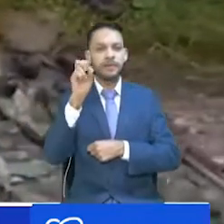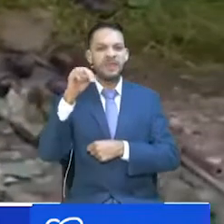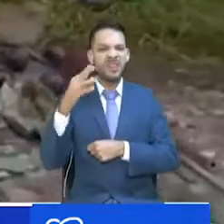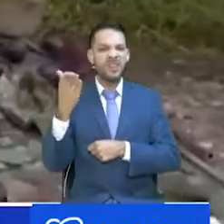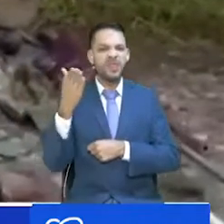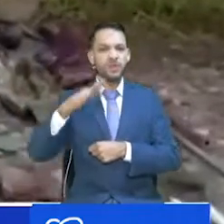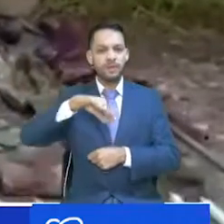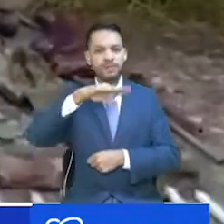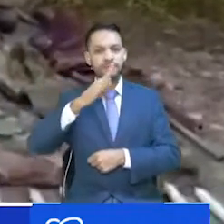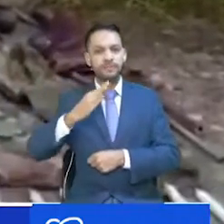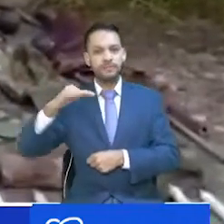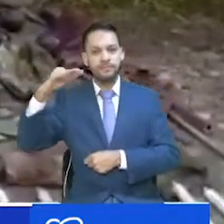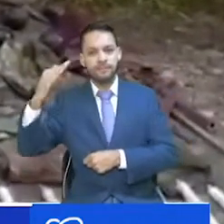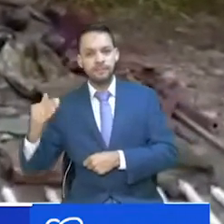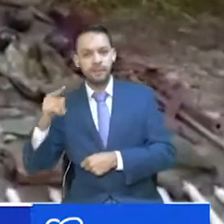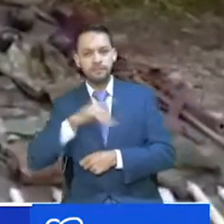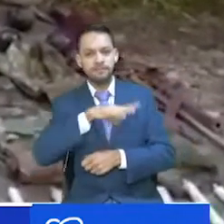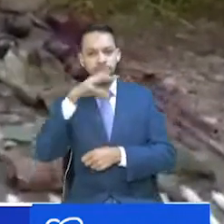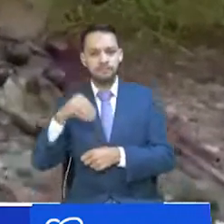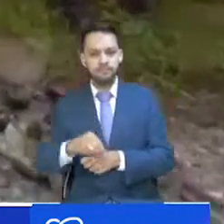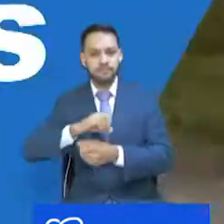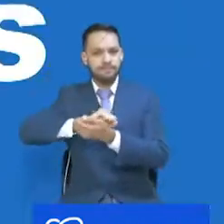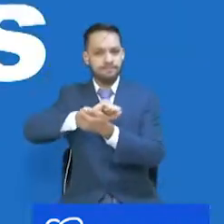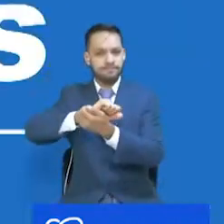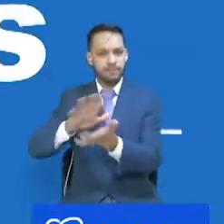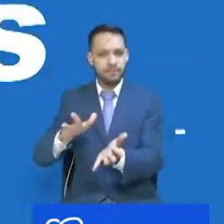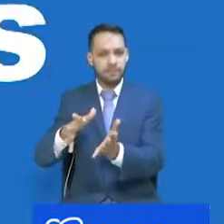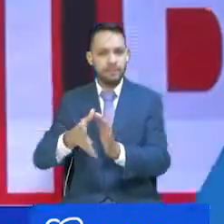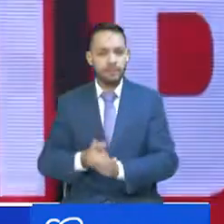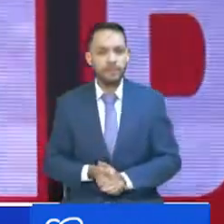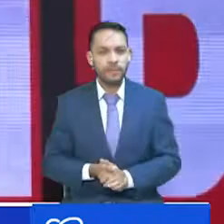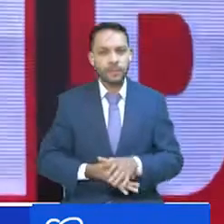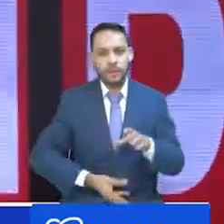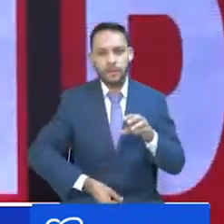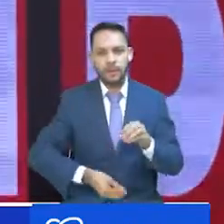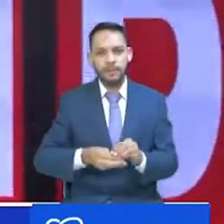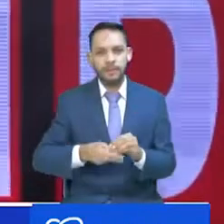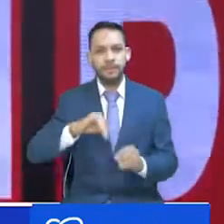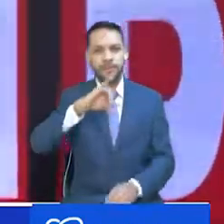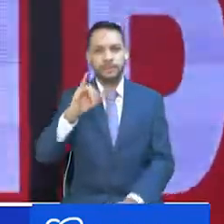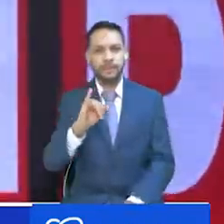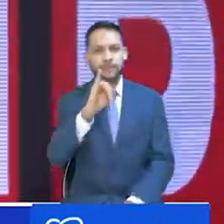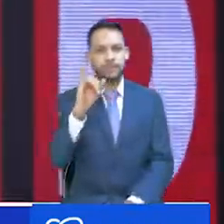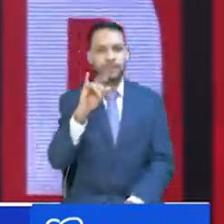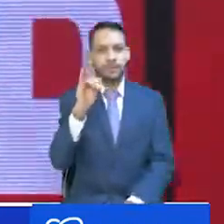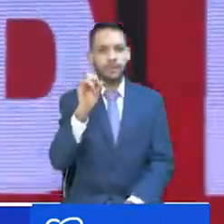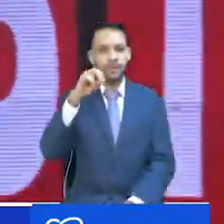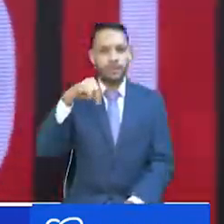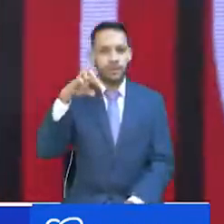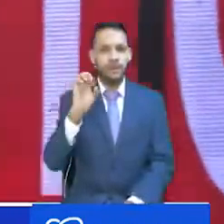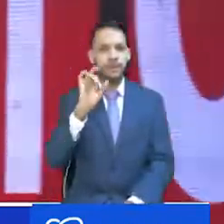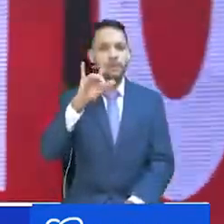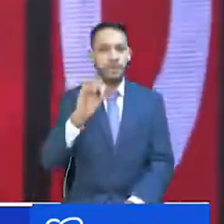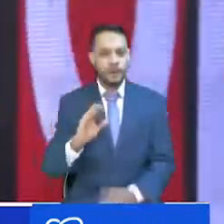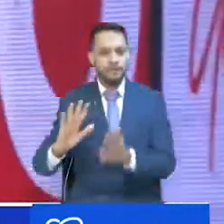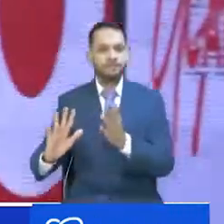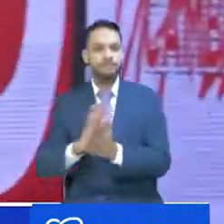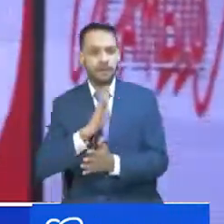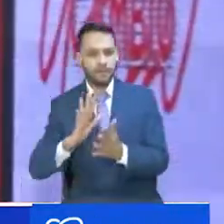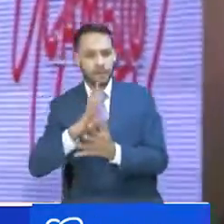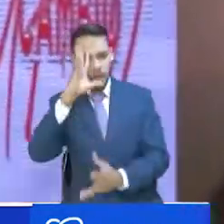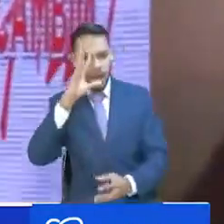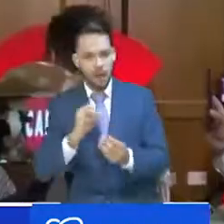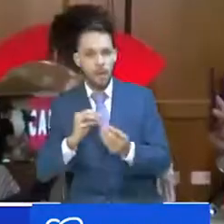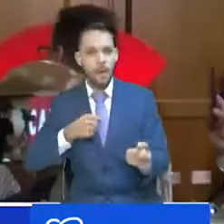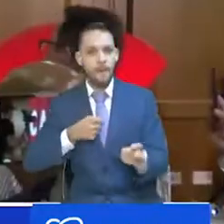este material de guerra fue destruido juan pablo gallo habló con tele café noticias y anunció su apoyo a